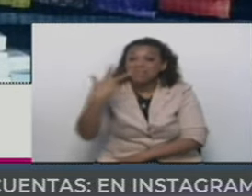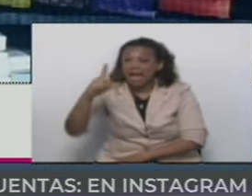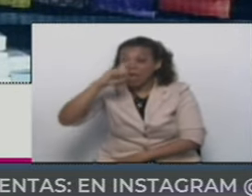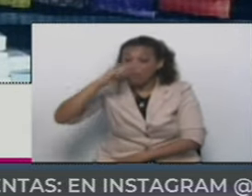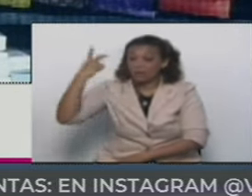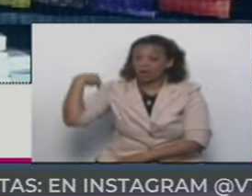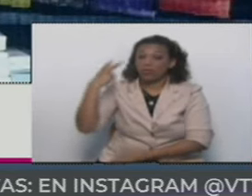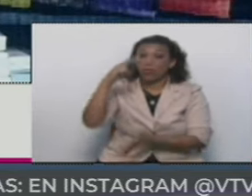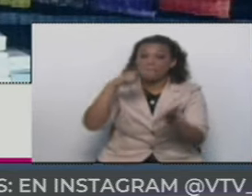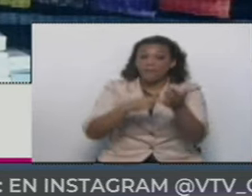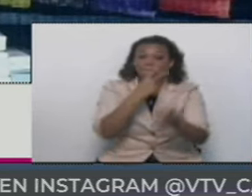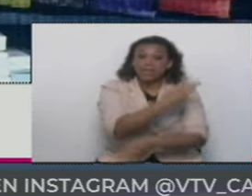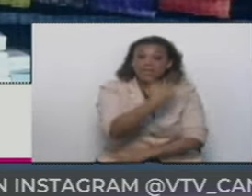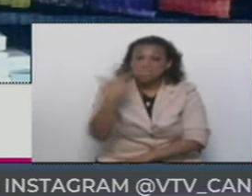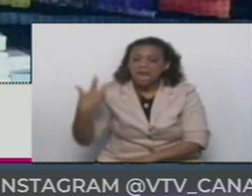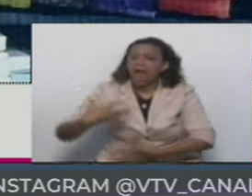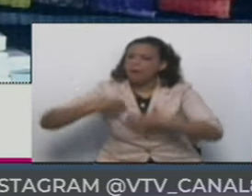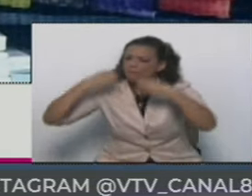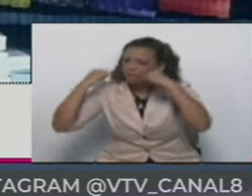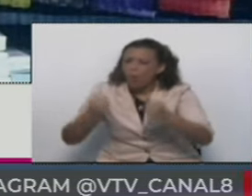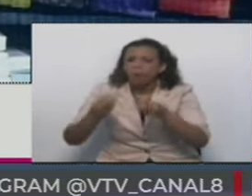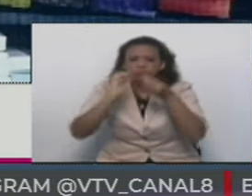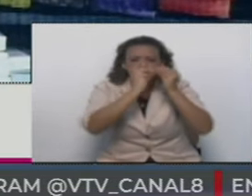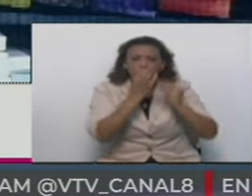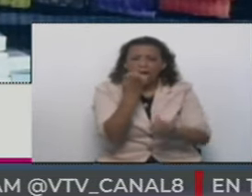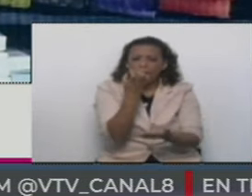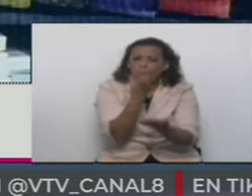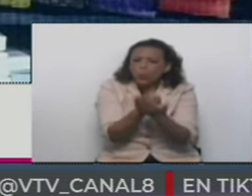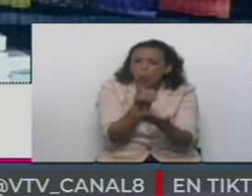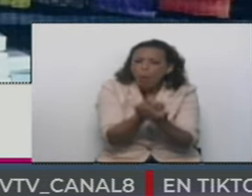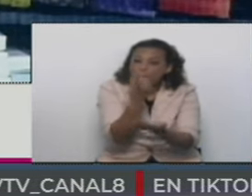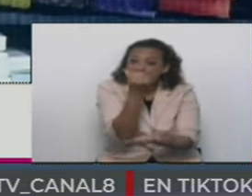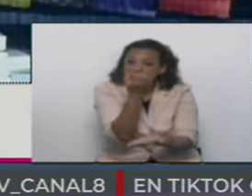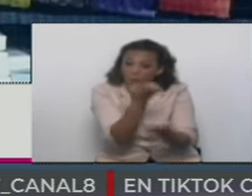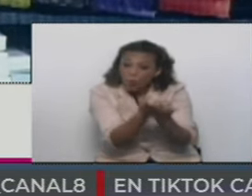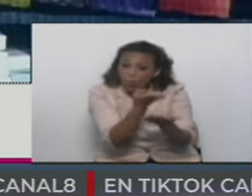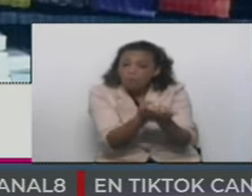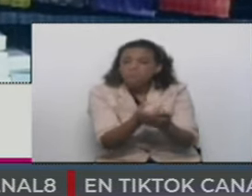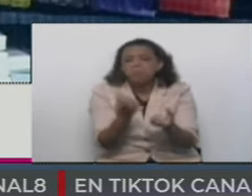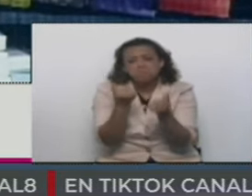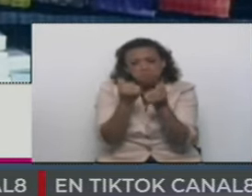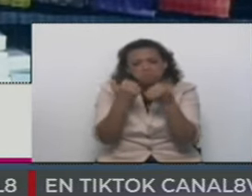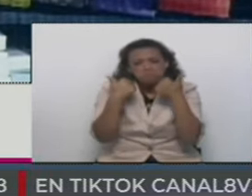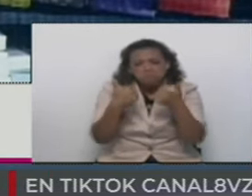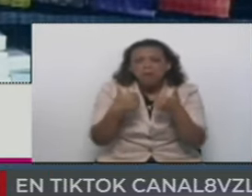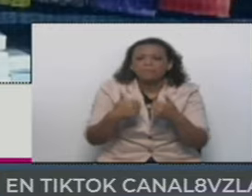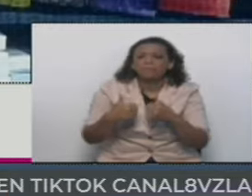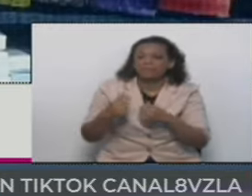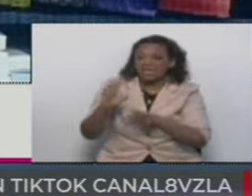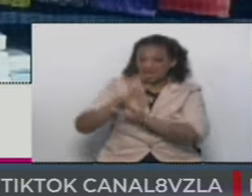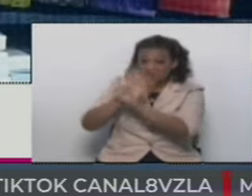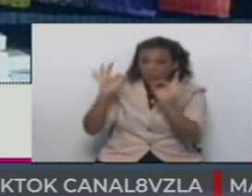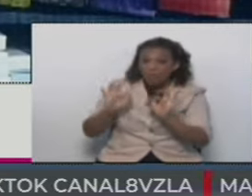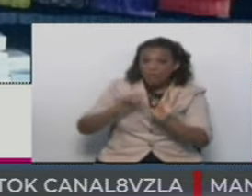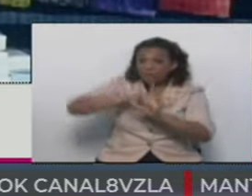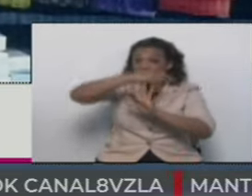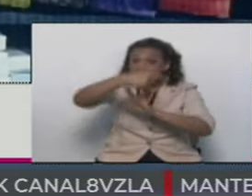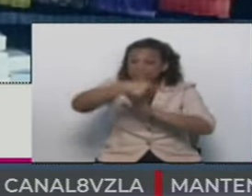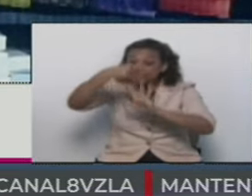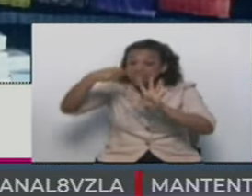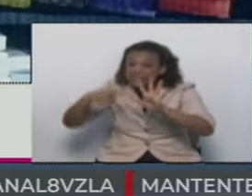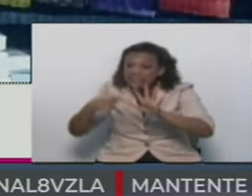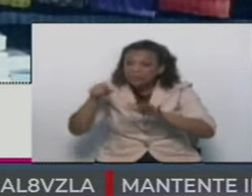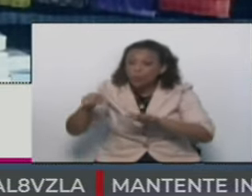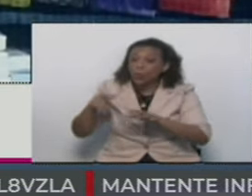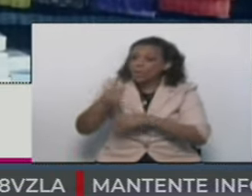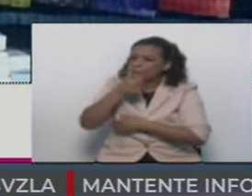permitió consolidar la paz, la recuperación económica, ese espíritu nacional